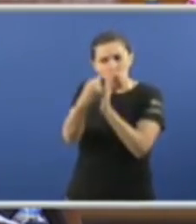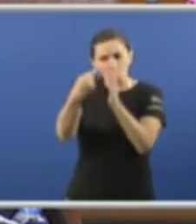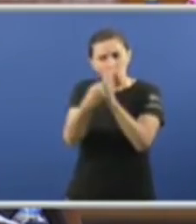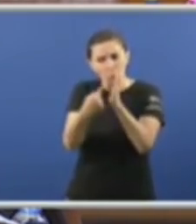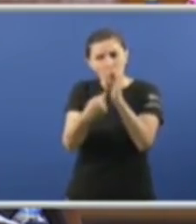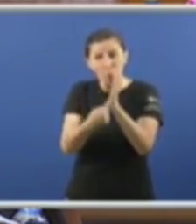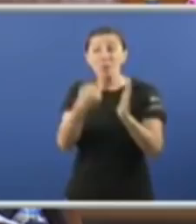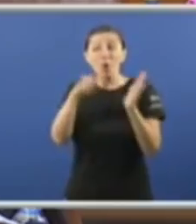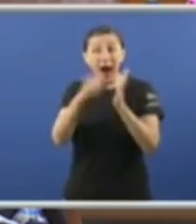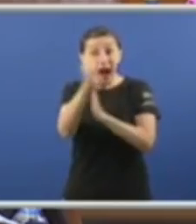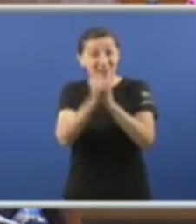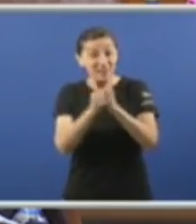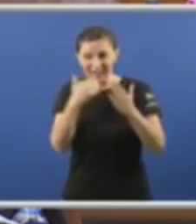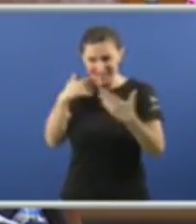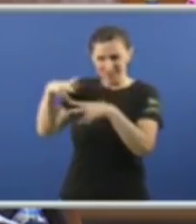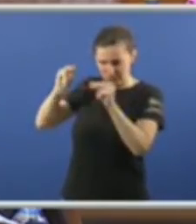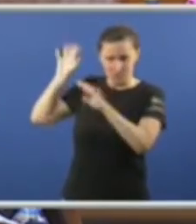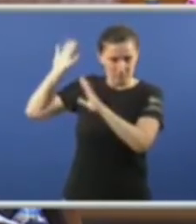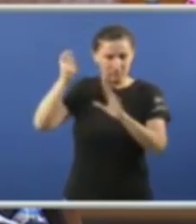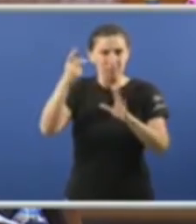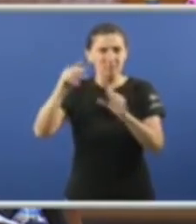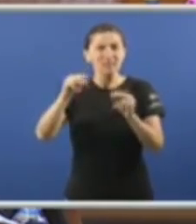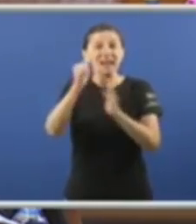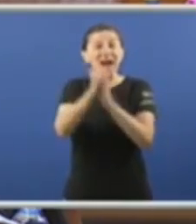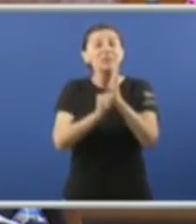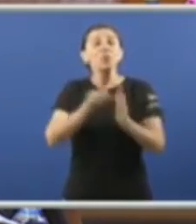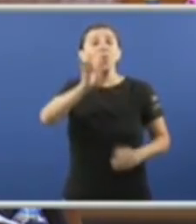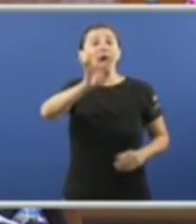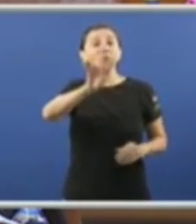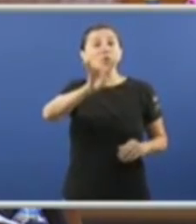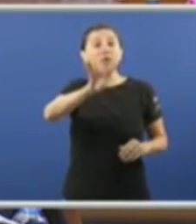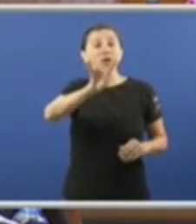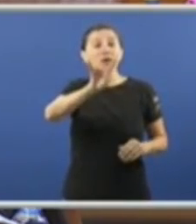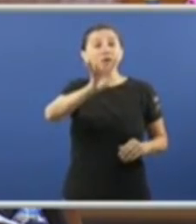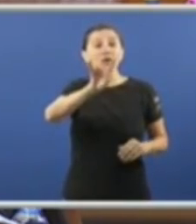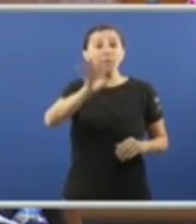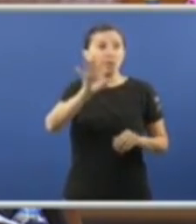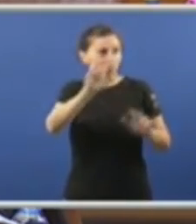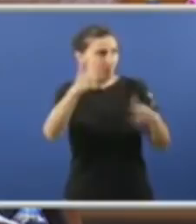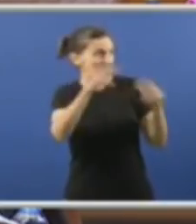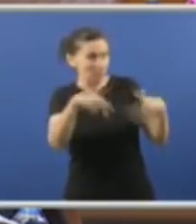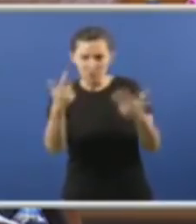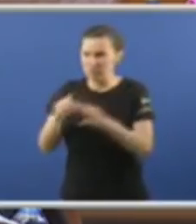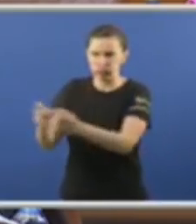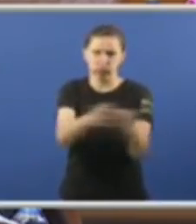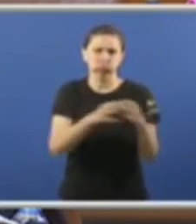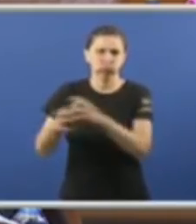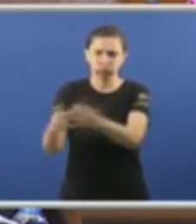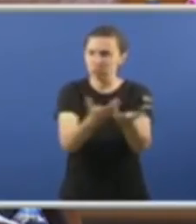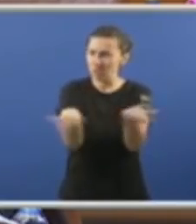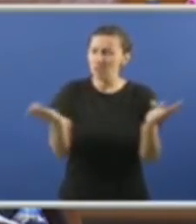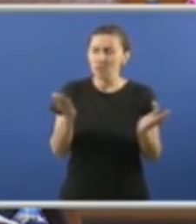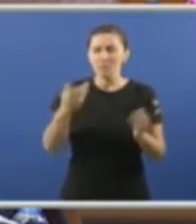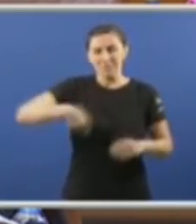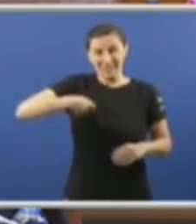establece remate, no artigo, favor. E remato, remate. Señor presidente, silencio, 14... Silencio. Si me permiten os deputados e deputadas... Sí, remate,